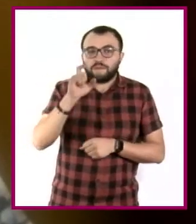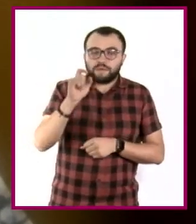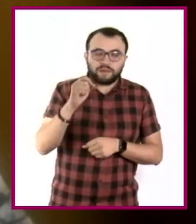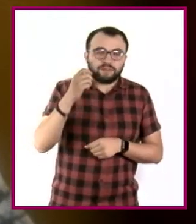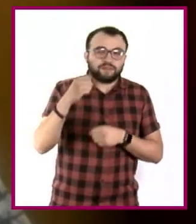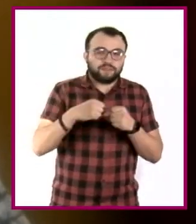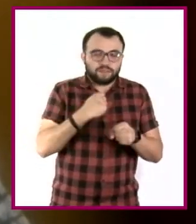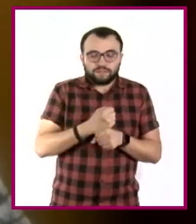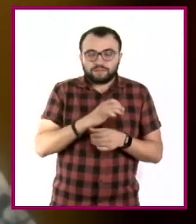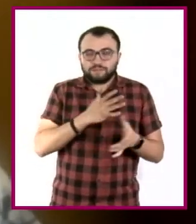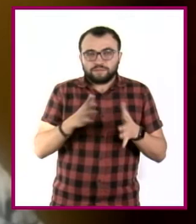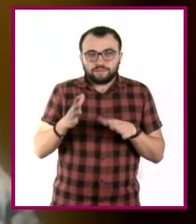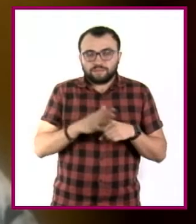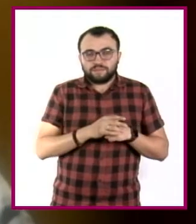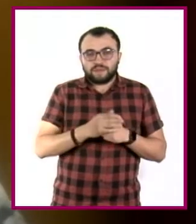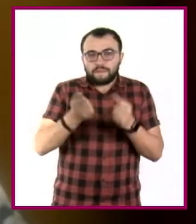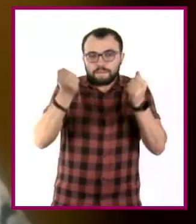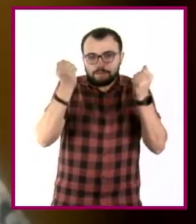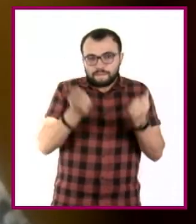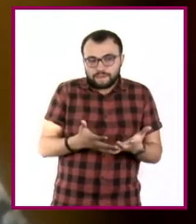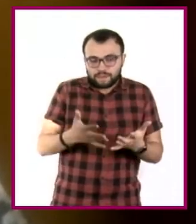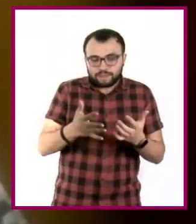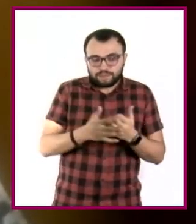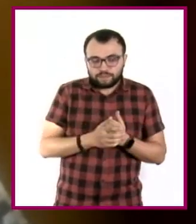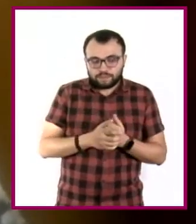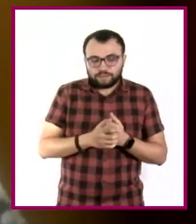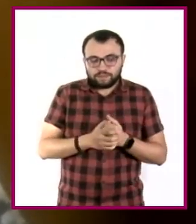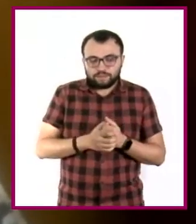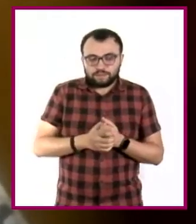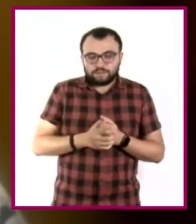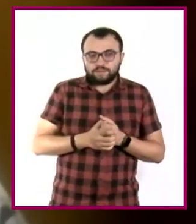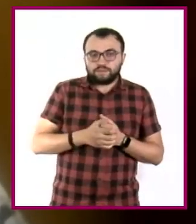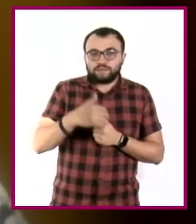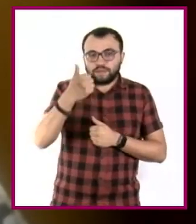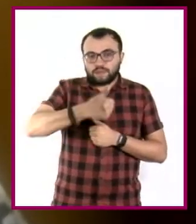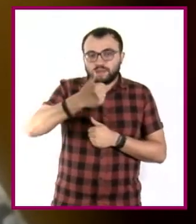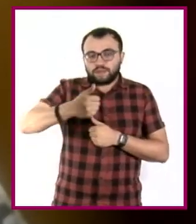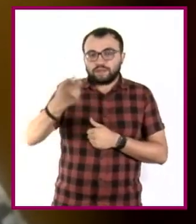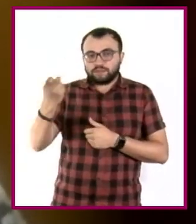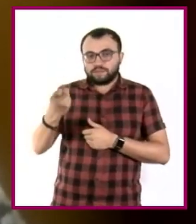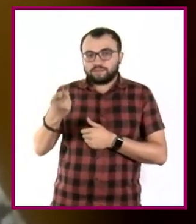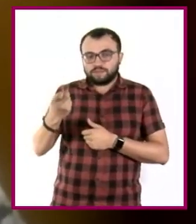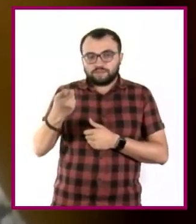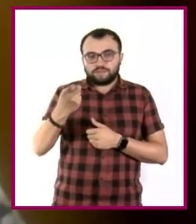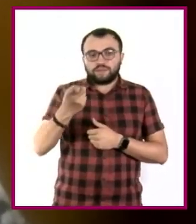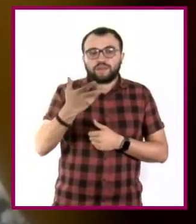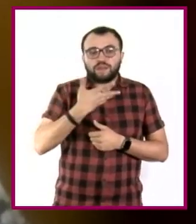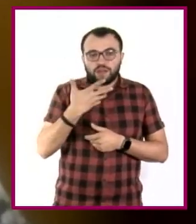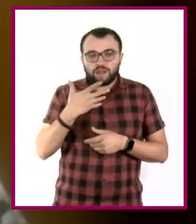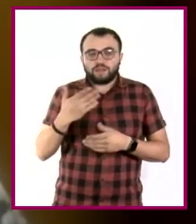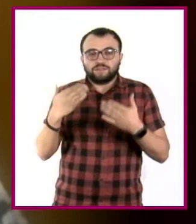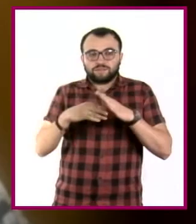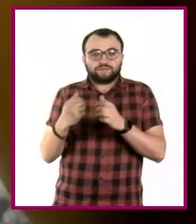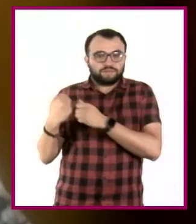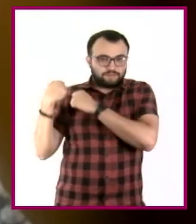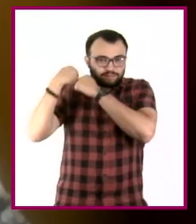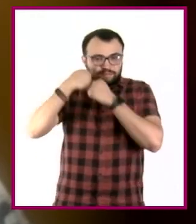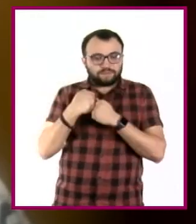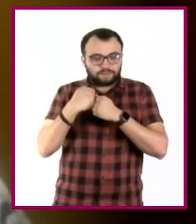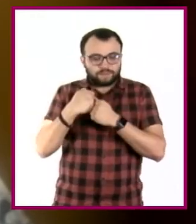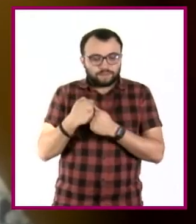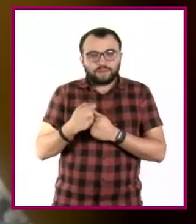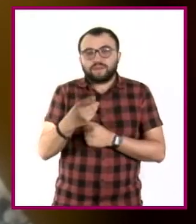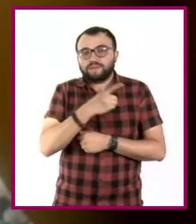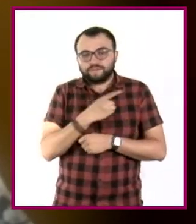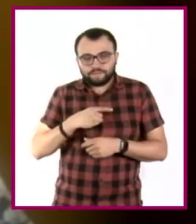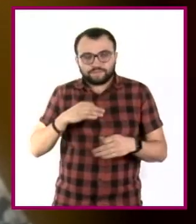el peso de la economía de cada uno de los países va a estar sobre sus hombros. Van a tener